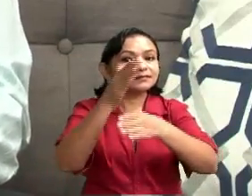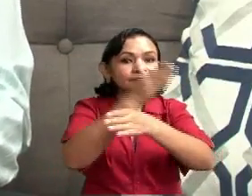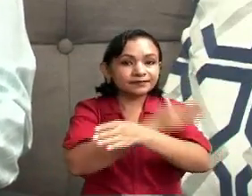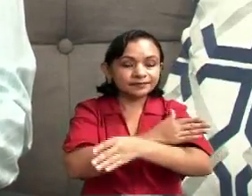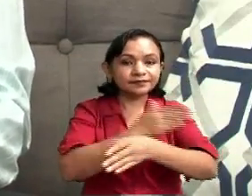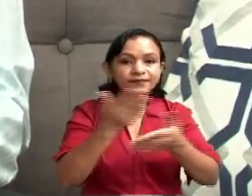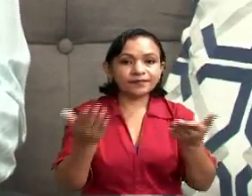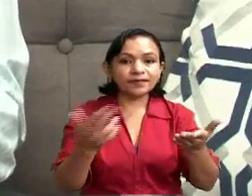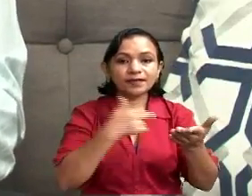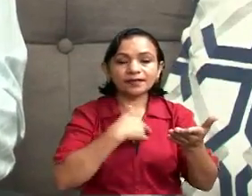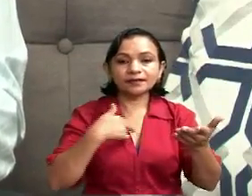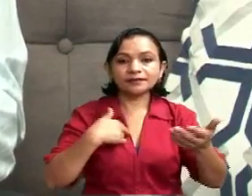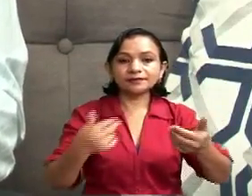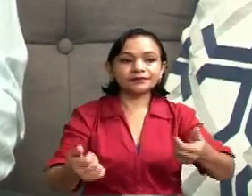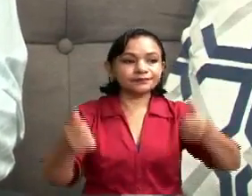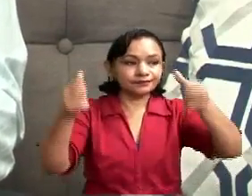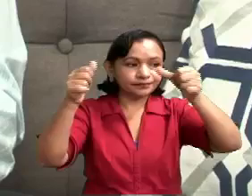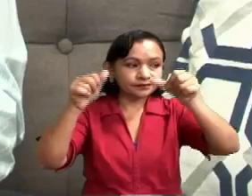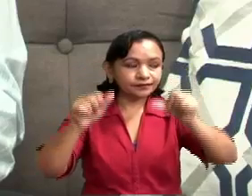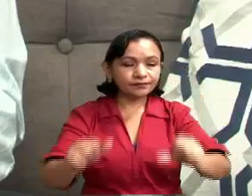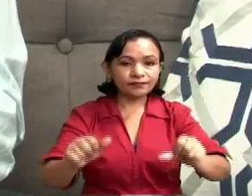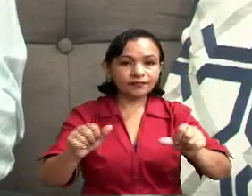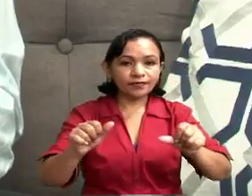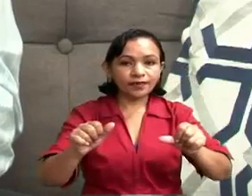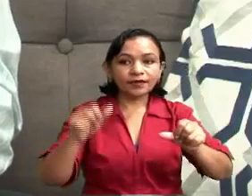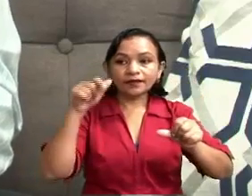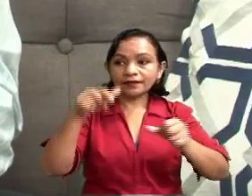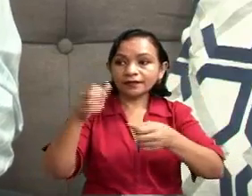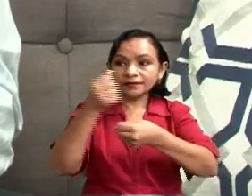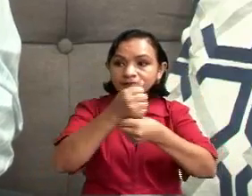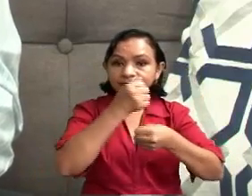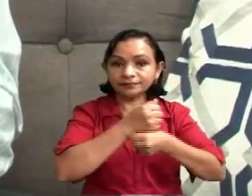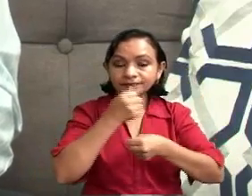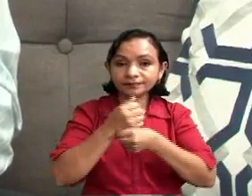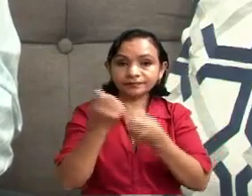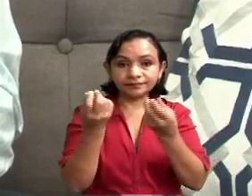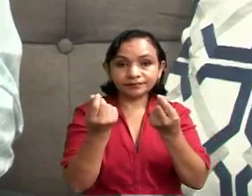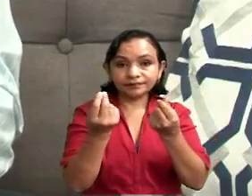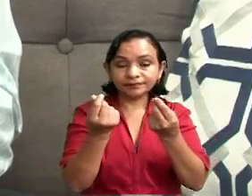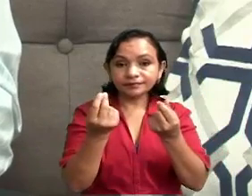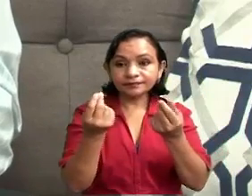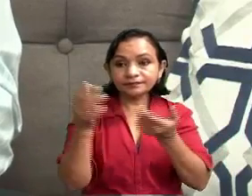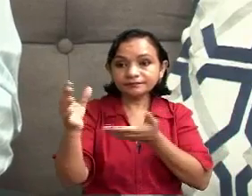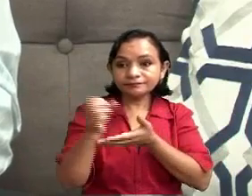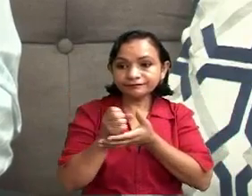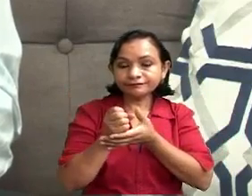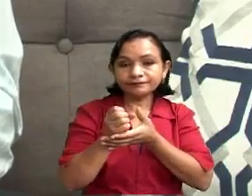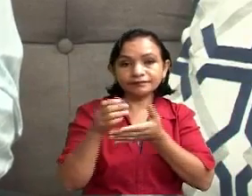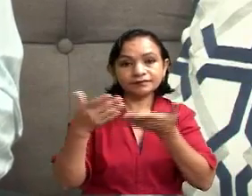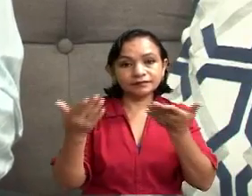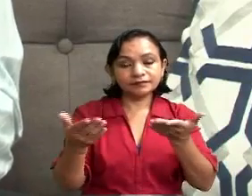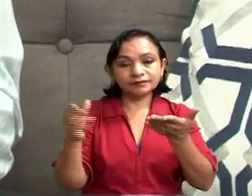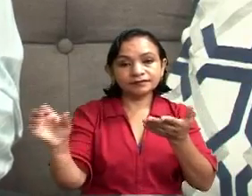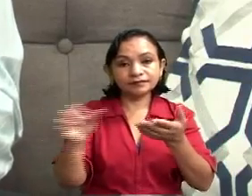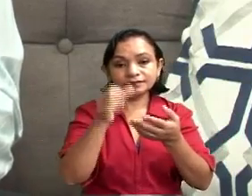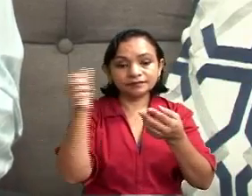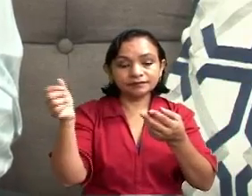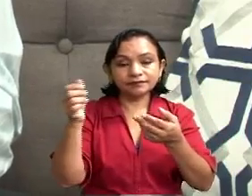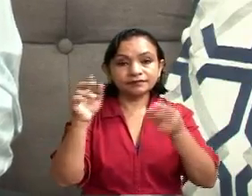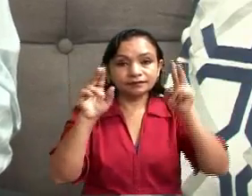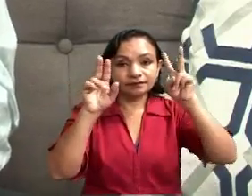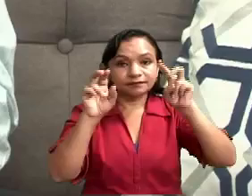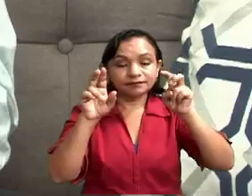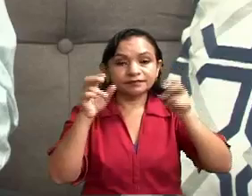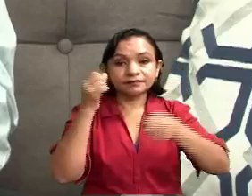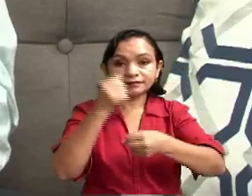eso... Se establecieron estas operaciones monetarias de absorción Y la otra cosa son también